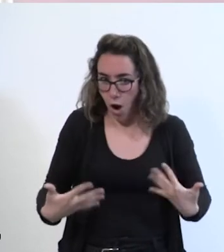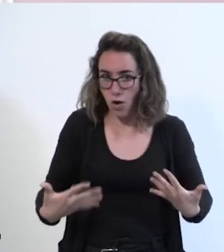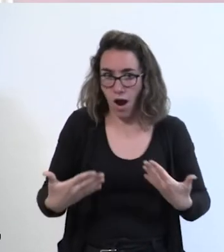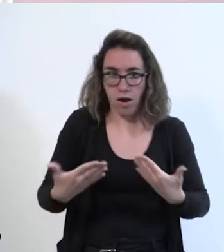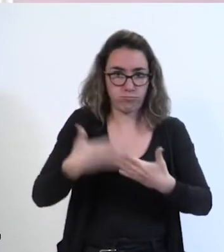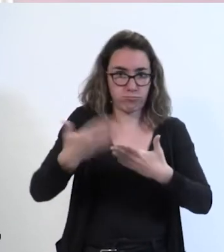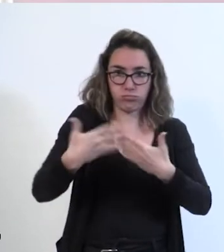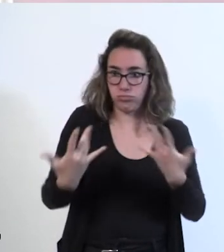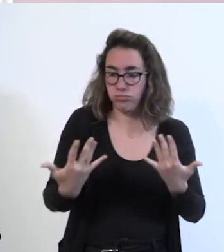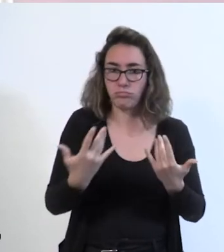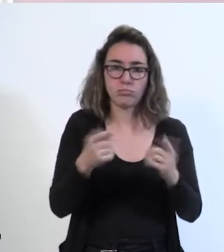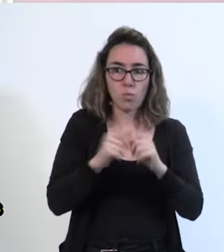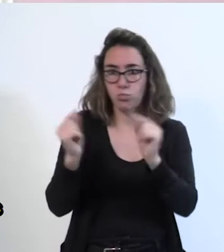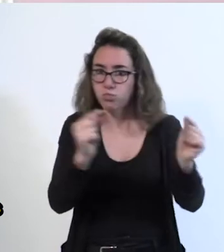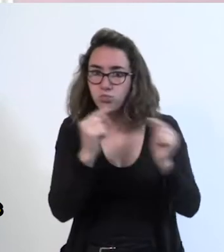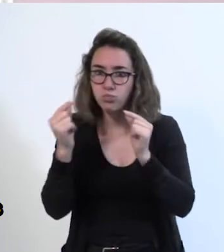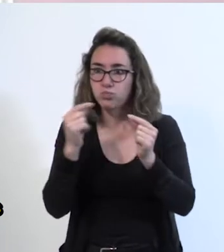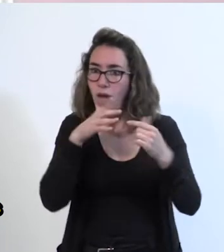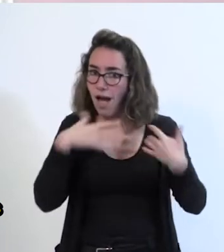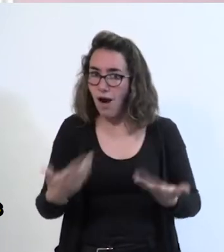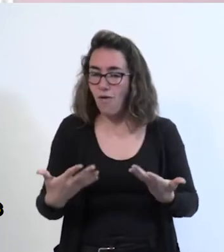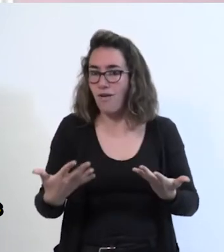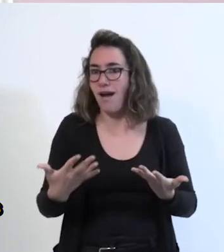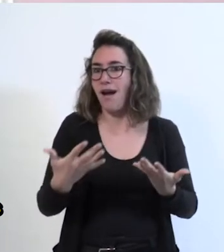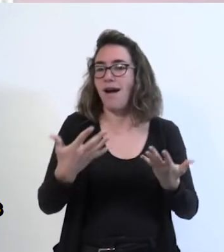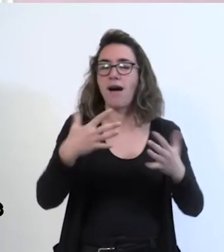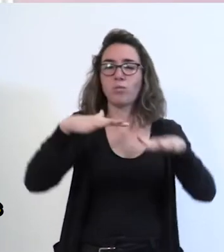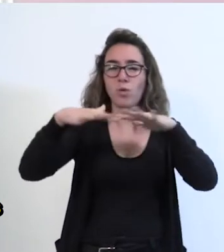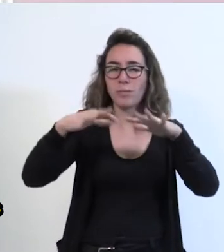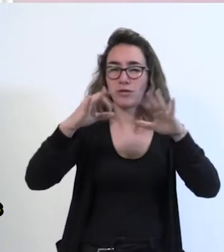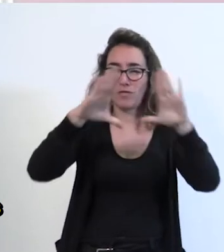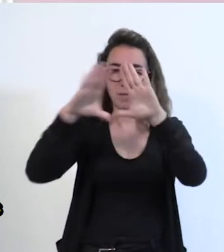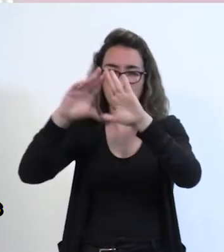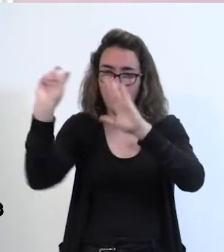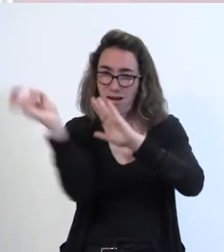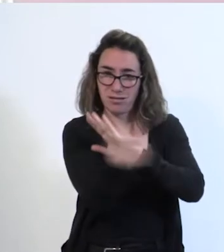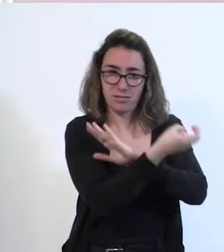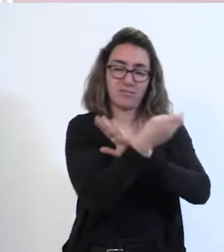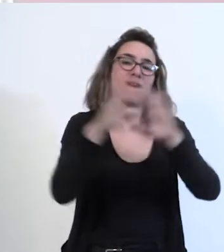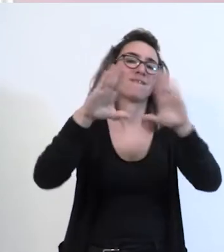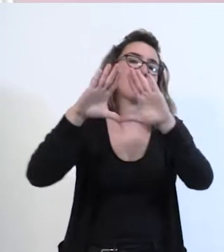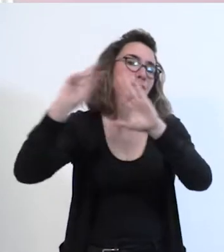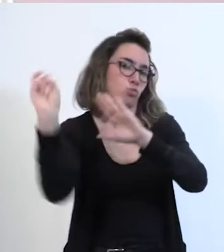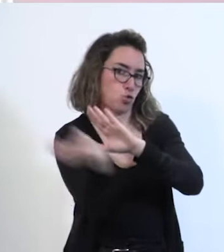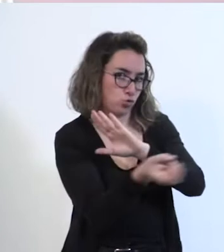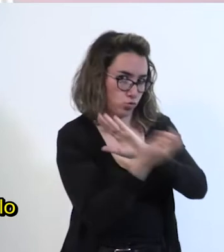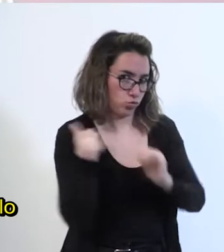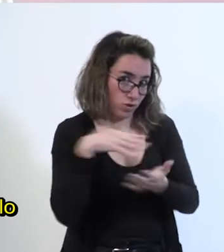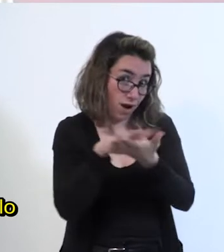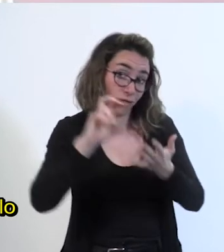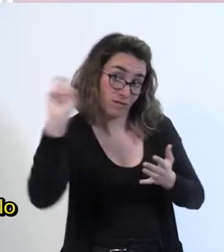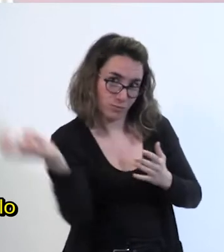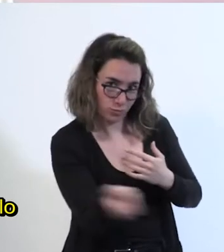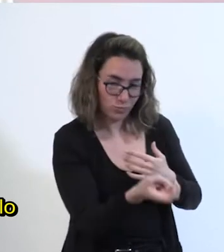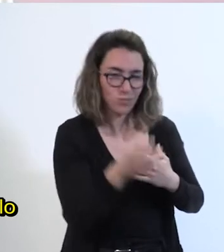que están en vuestras agendas, en las agendas de los diferentes movimientos feministas, y hablo de feminismos, porque tú